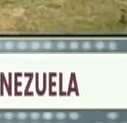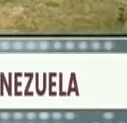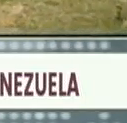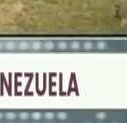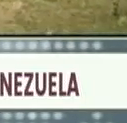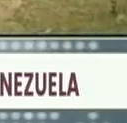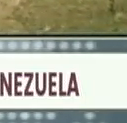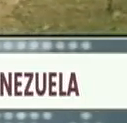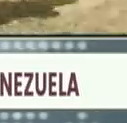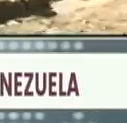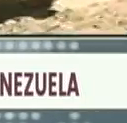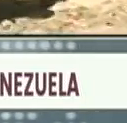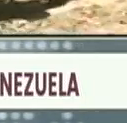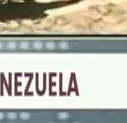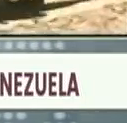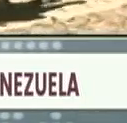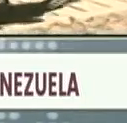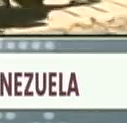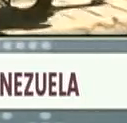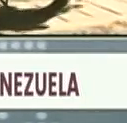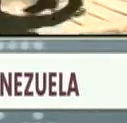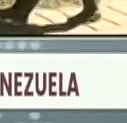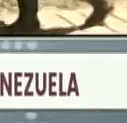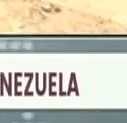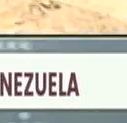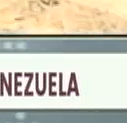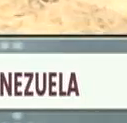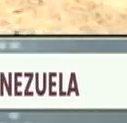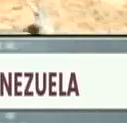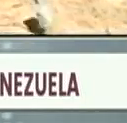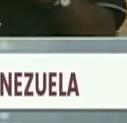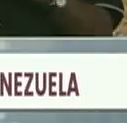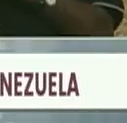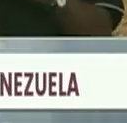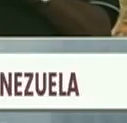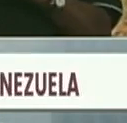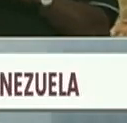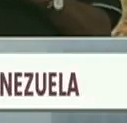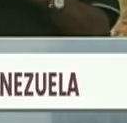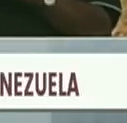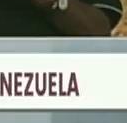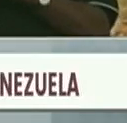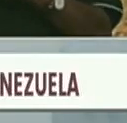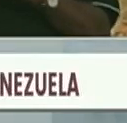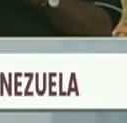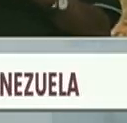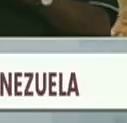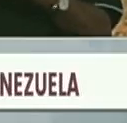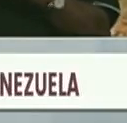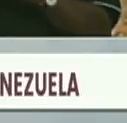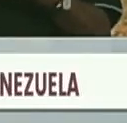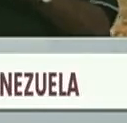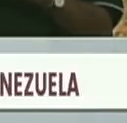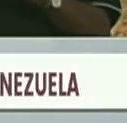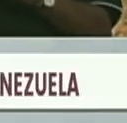vamos el camino de la justicia del socialismo del verdadero cristianismo